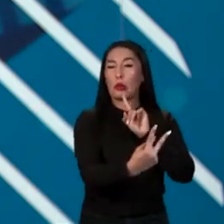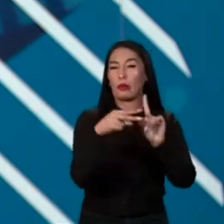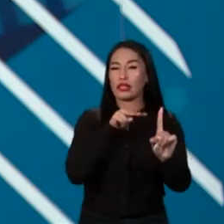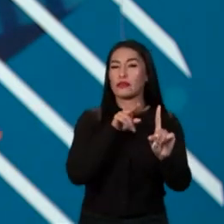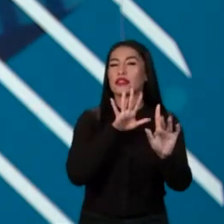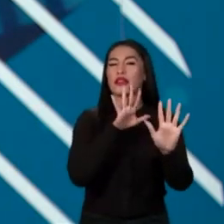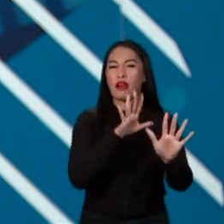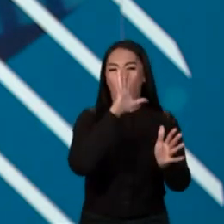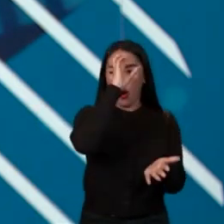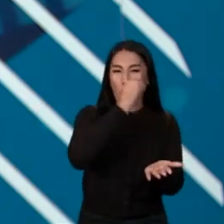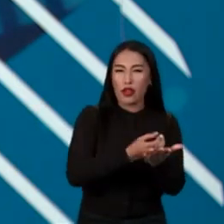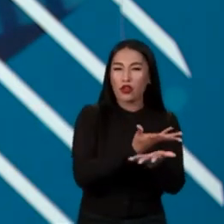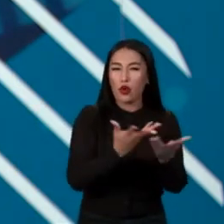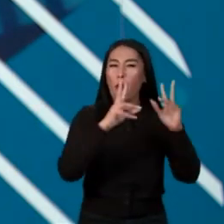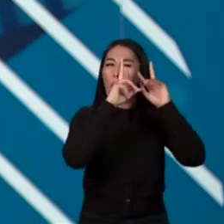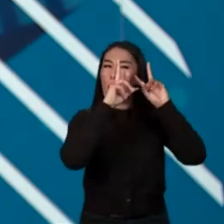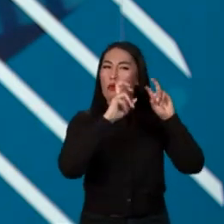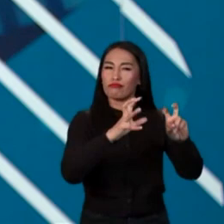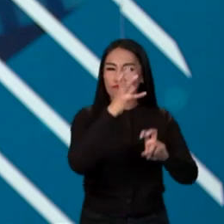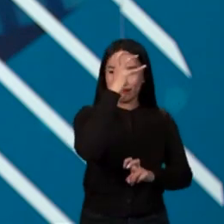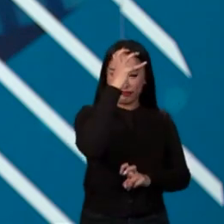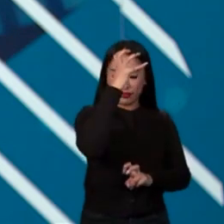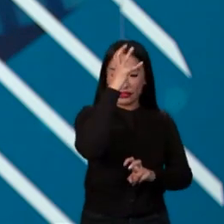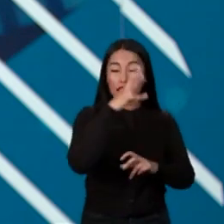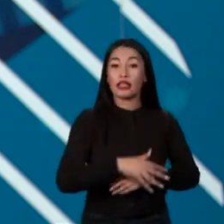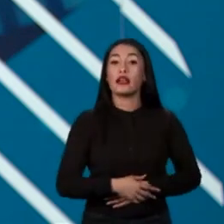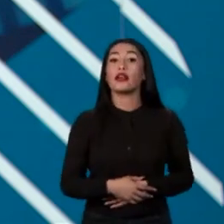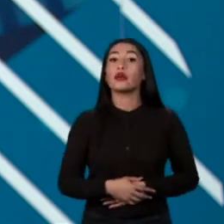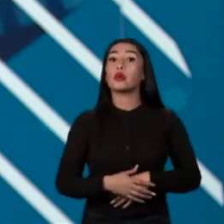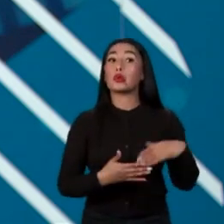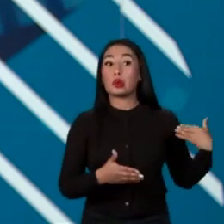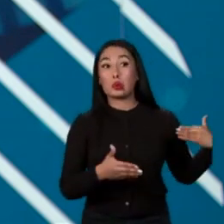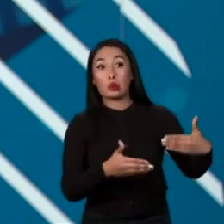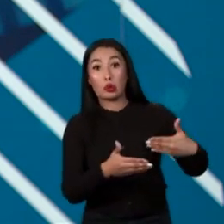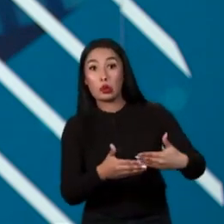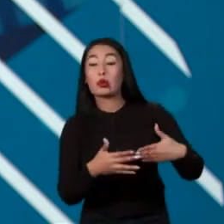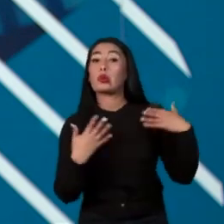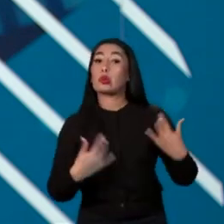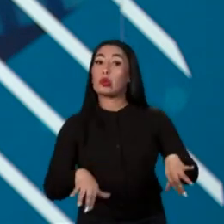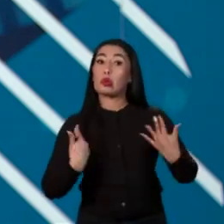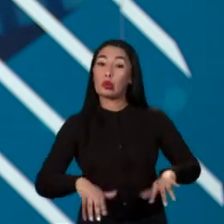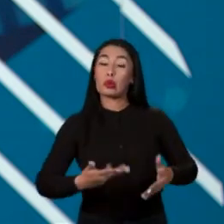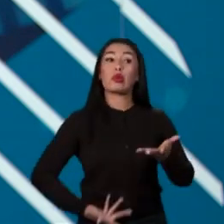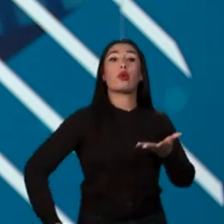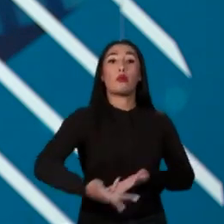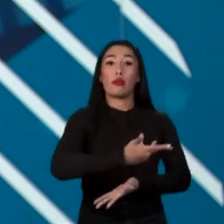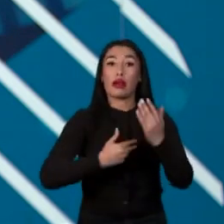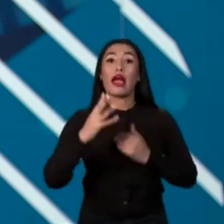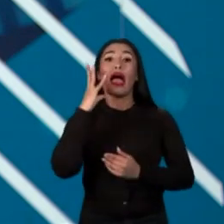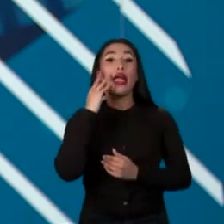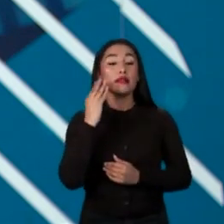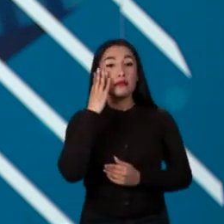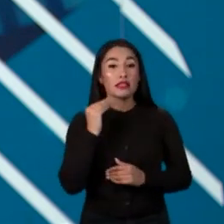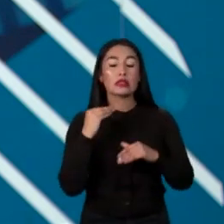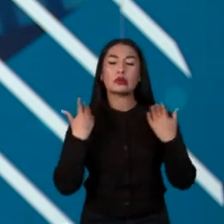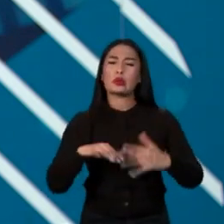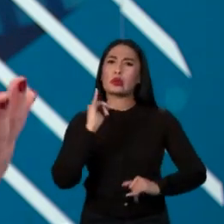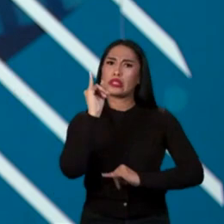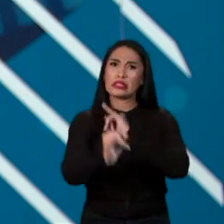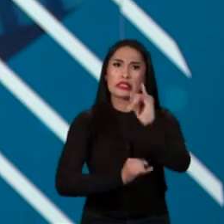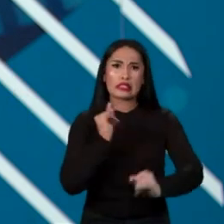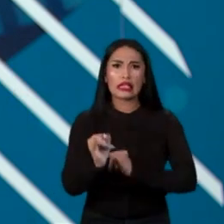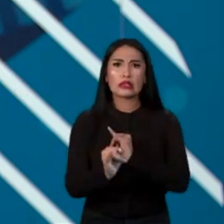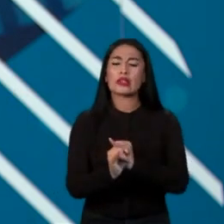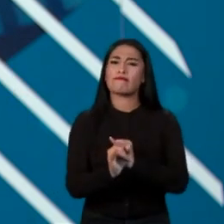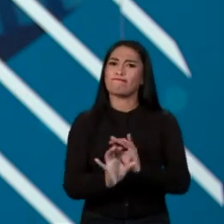vista investigativo. Susan Graje, que ha venido con nosotros también compartiendo lo que es la experiencia internacional